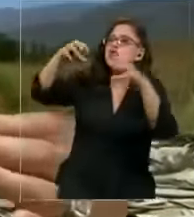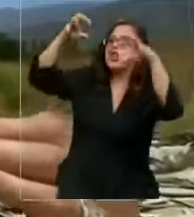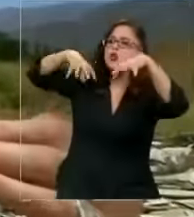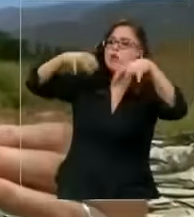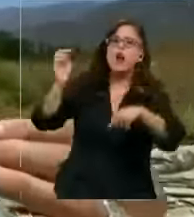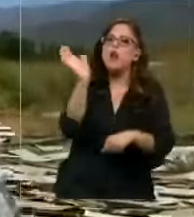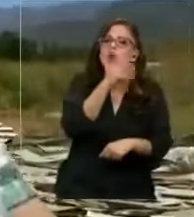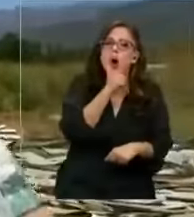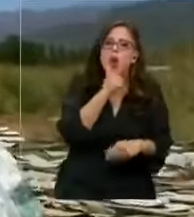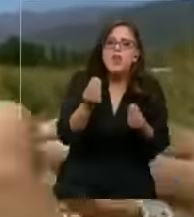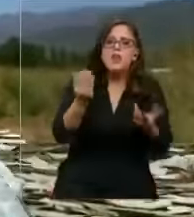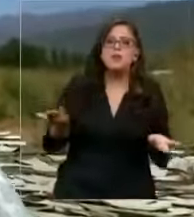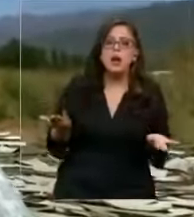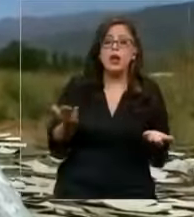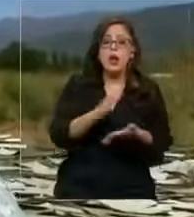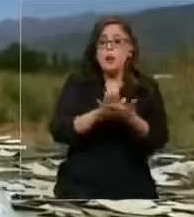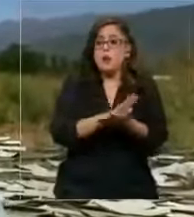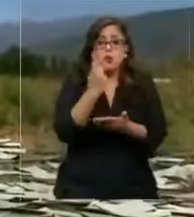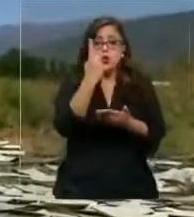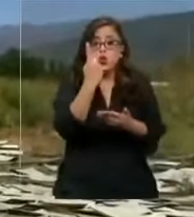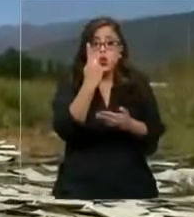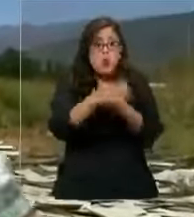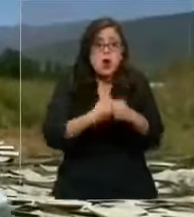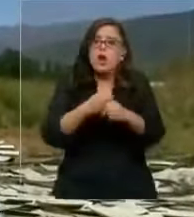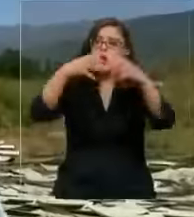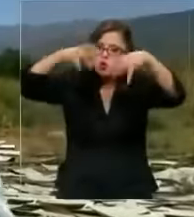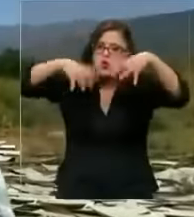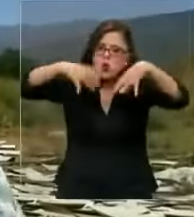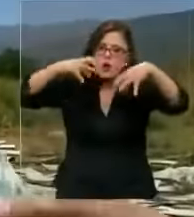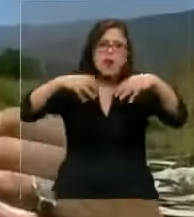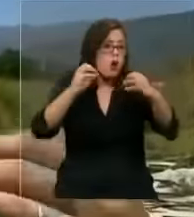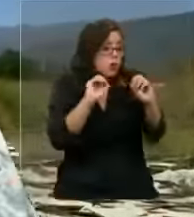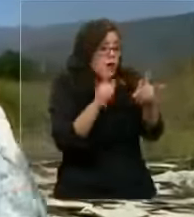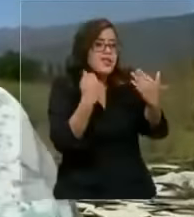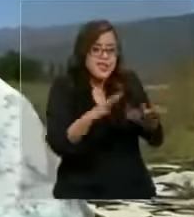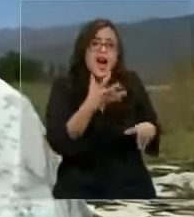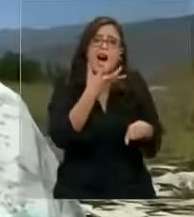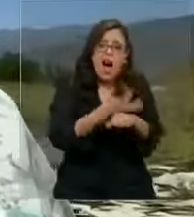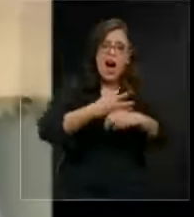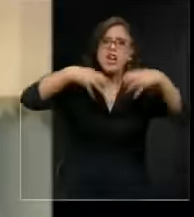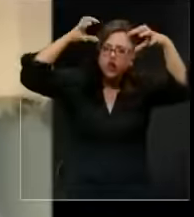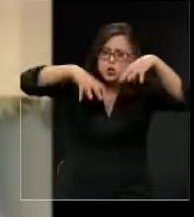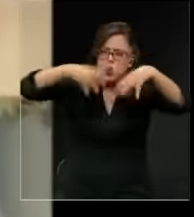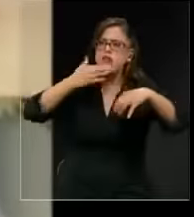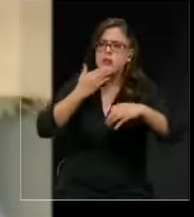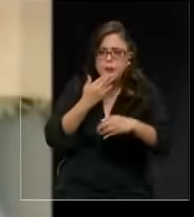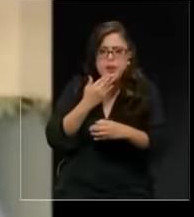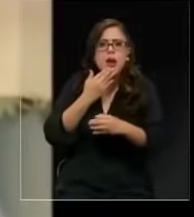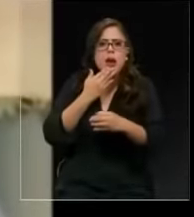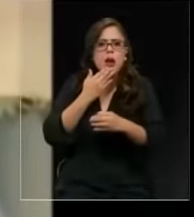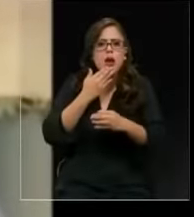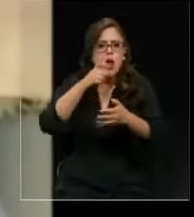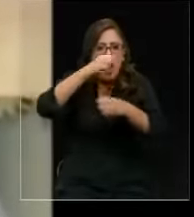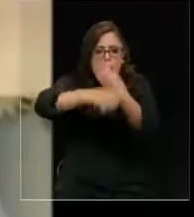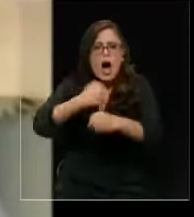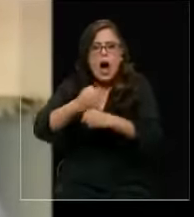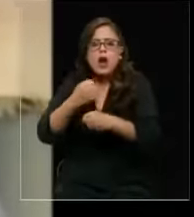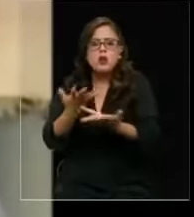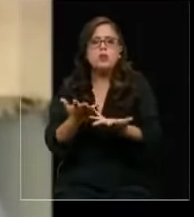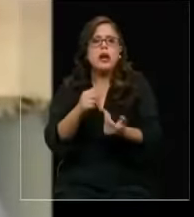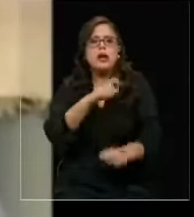pongo el ejemplo de que si viene un año lluvioso, hemos tenido sequías grandes, pero también hemos tenido inundaciones grandes. Si yo estuviese